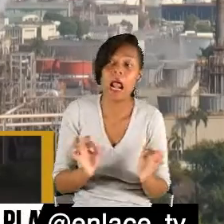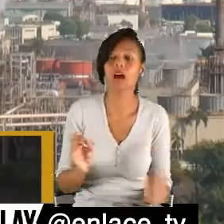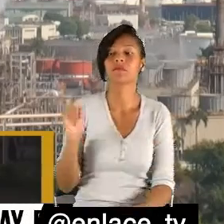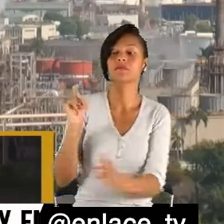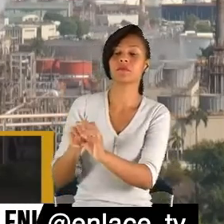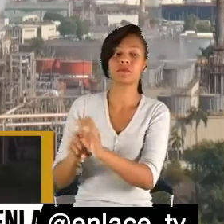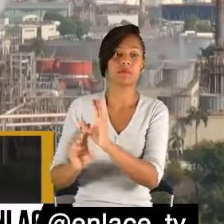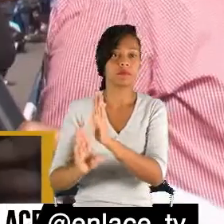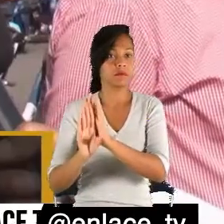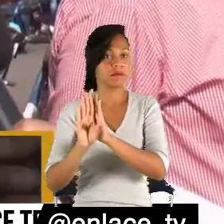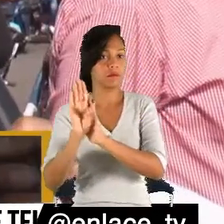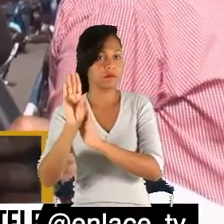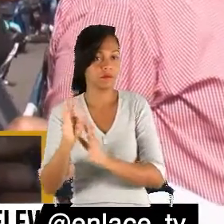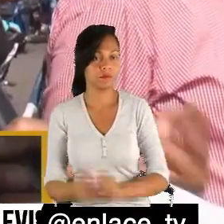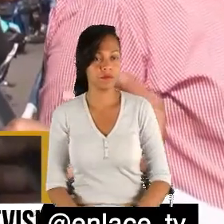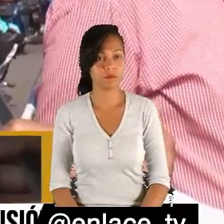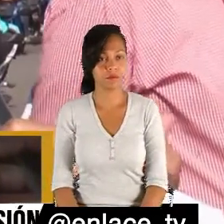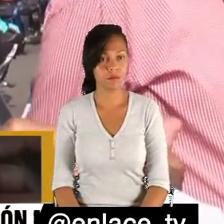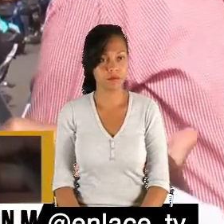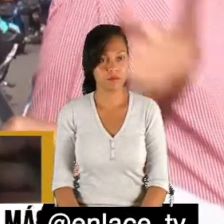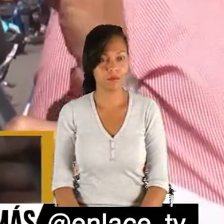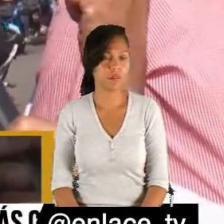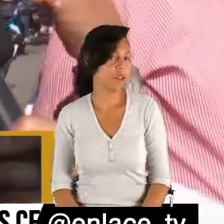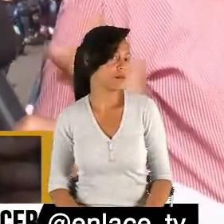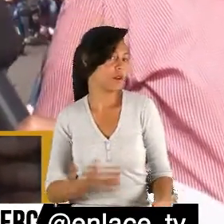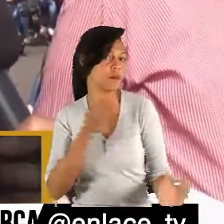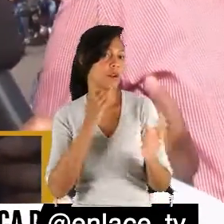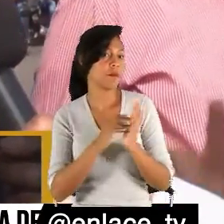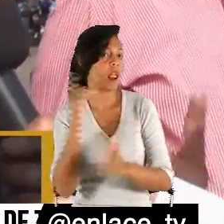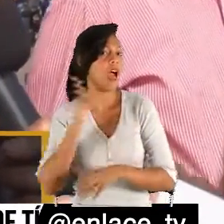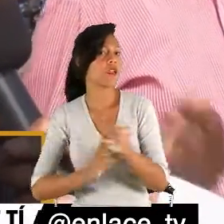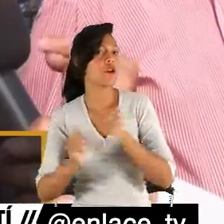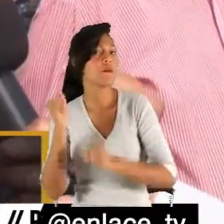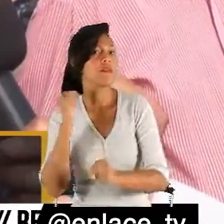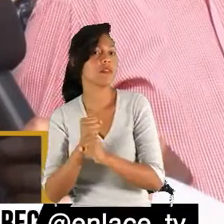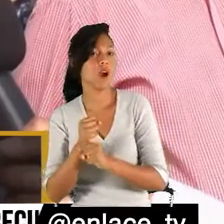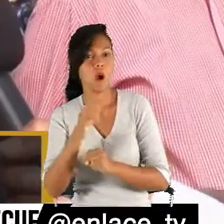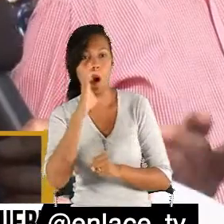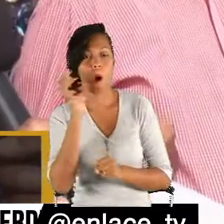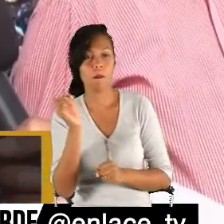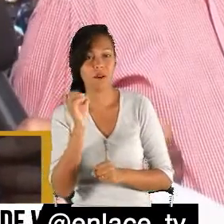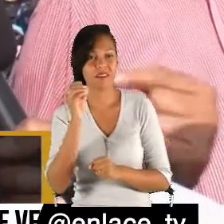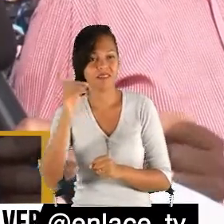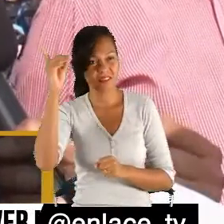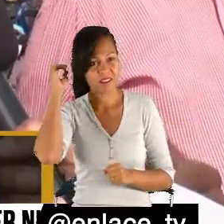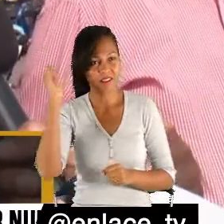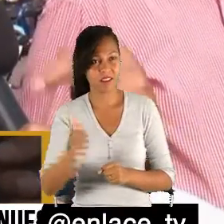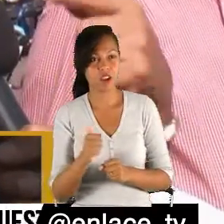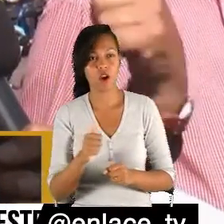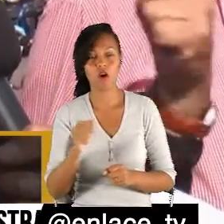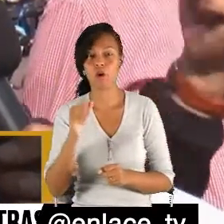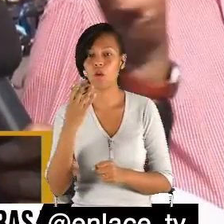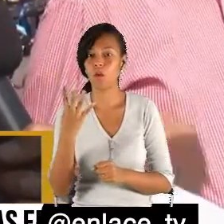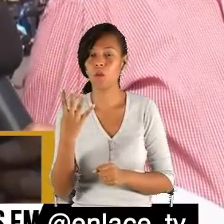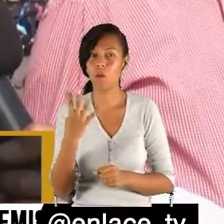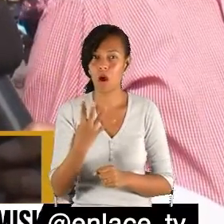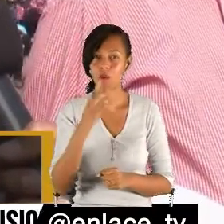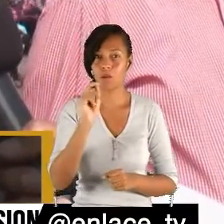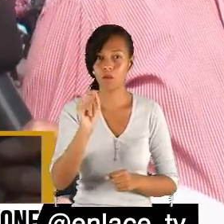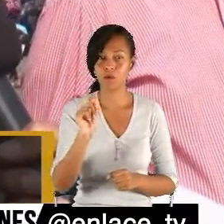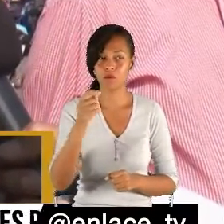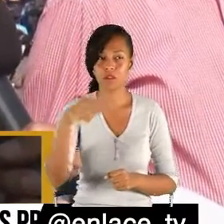barrancabermeja continúa pero cómo es posible que el año pasado en un solo año echeverry desperdicie 4.16 billones